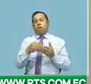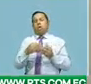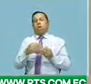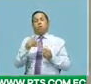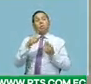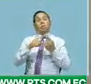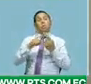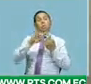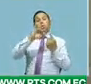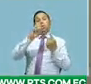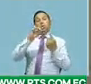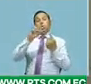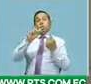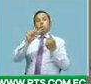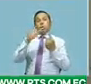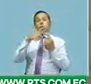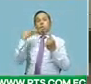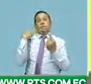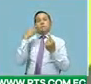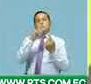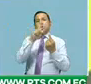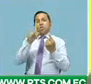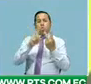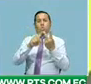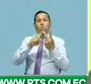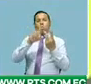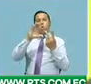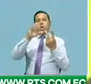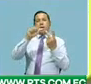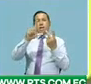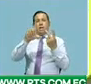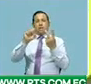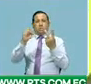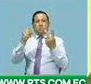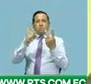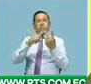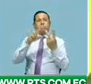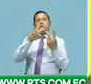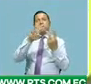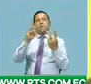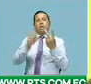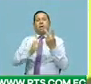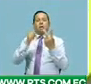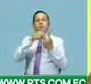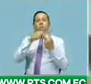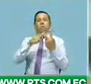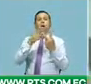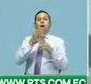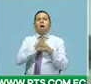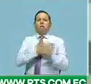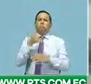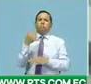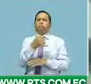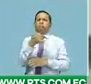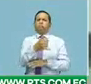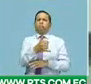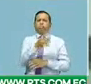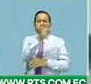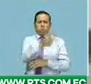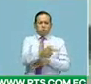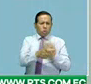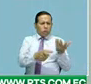de 21 años y carlos alejandro p de 26 quienes fueron sentenciados como autores de cometer violación con resultado de muerte de forma